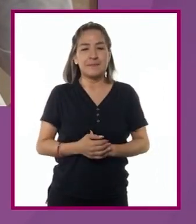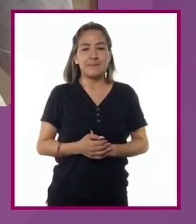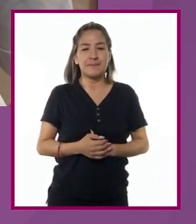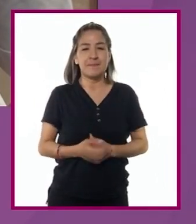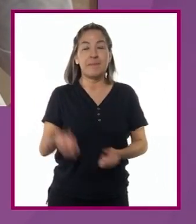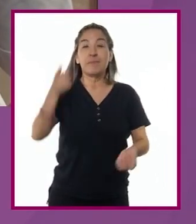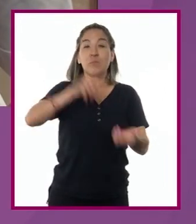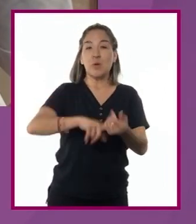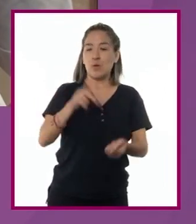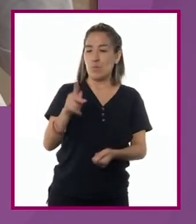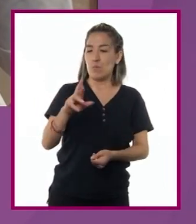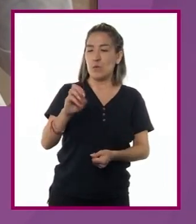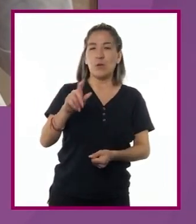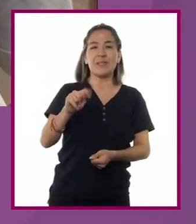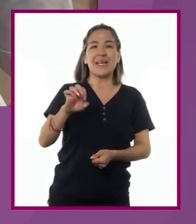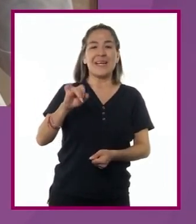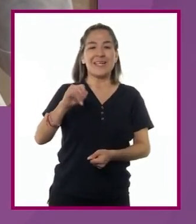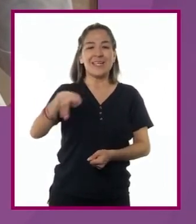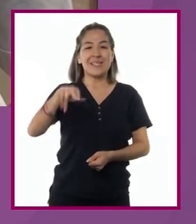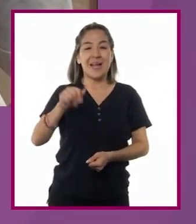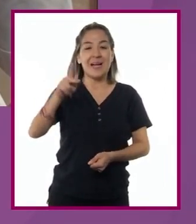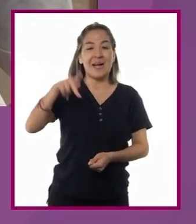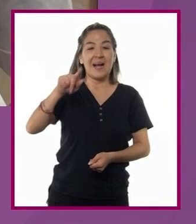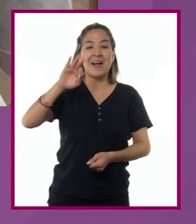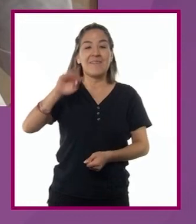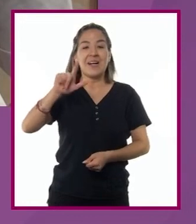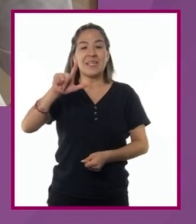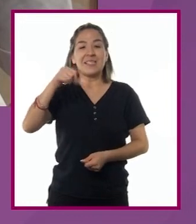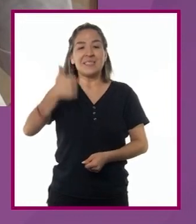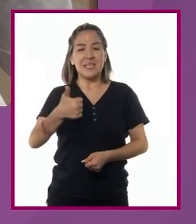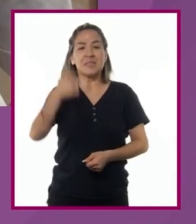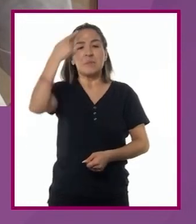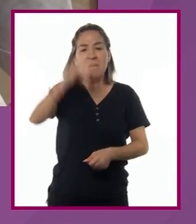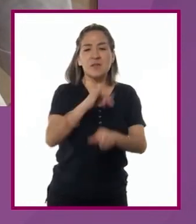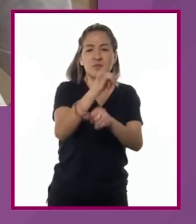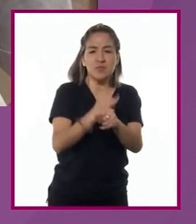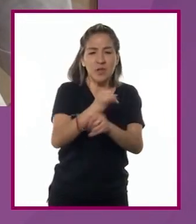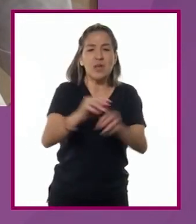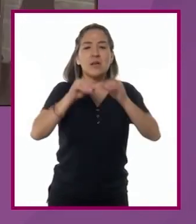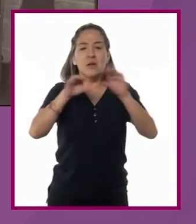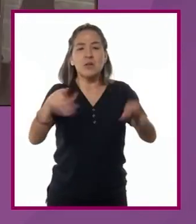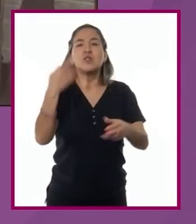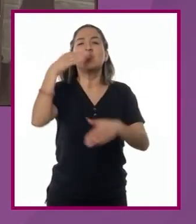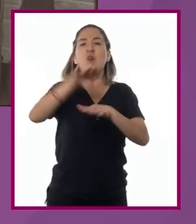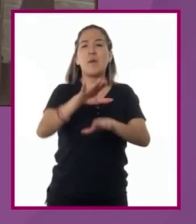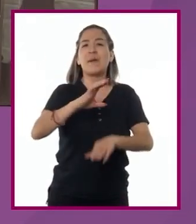proteína KFL6 es capaz de inhibir a un agresivo gen cancerígeno.